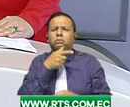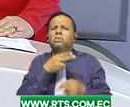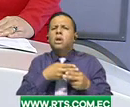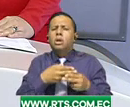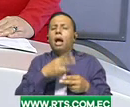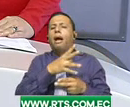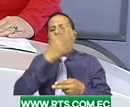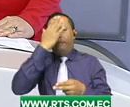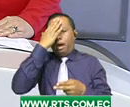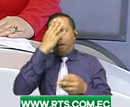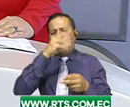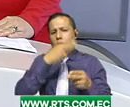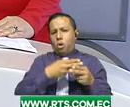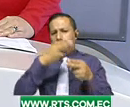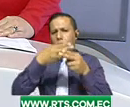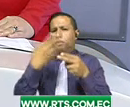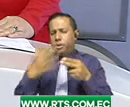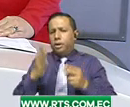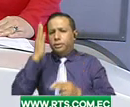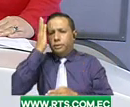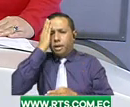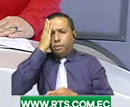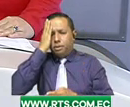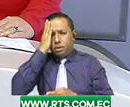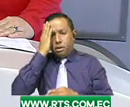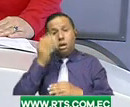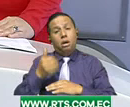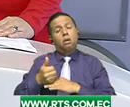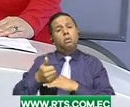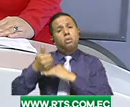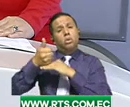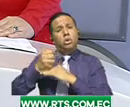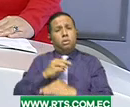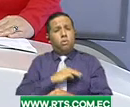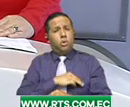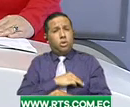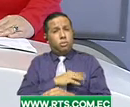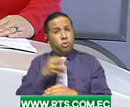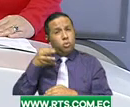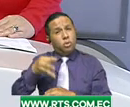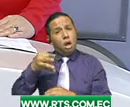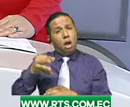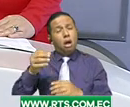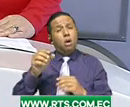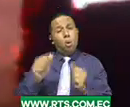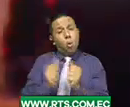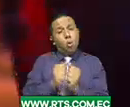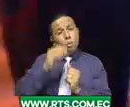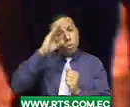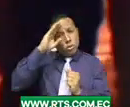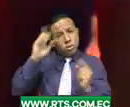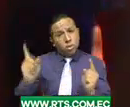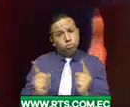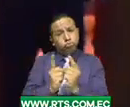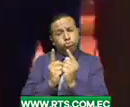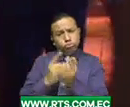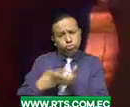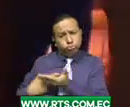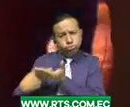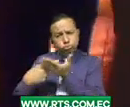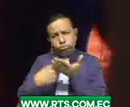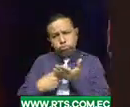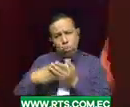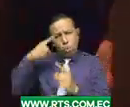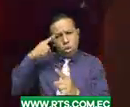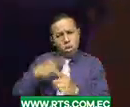cantón se reunió con el mando policial de la zona 8 para establecer acciones contra la delincuencia. Los cuerpos colgados